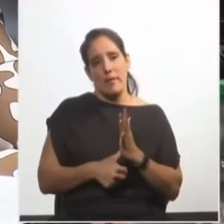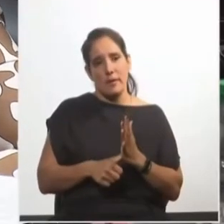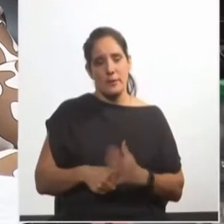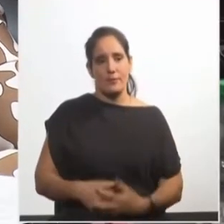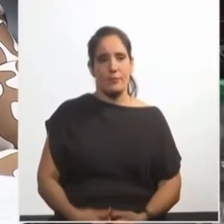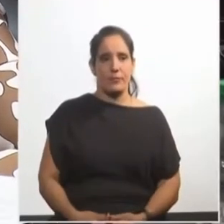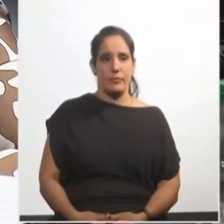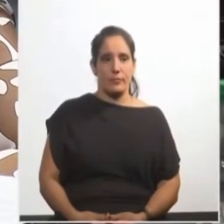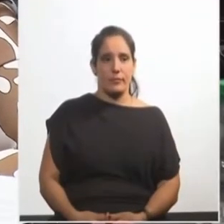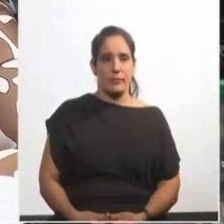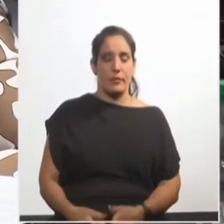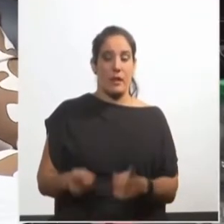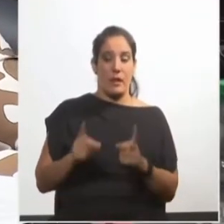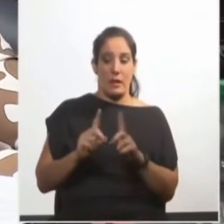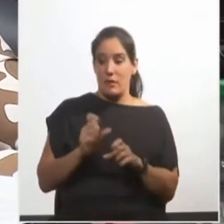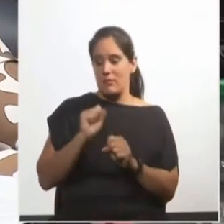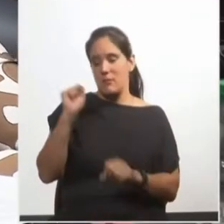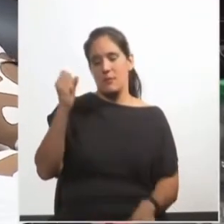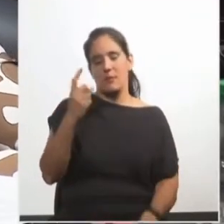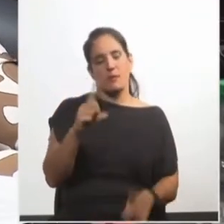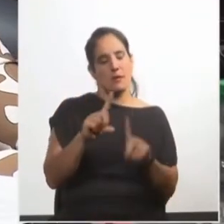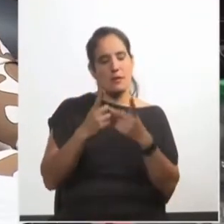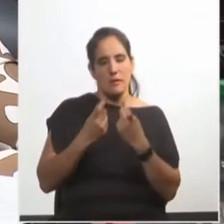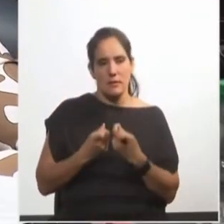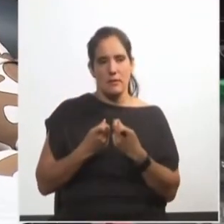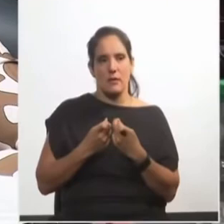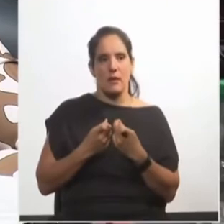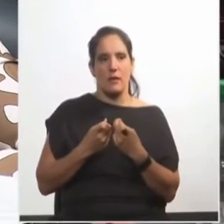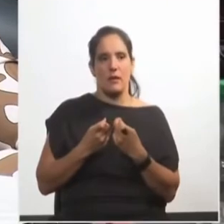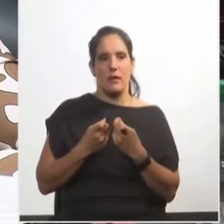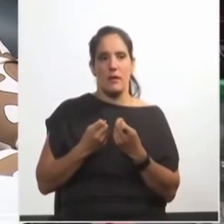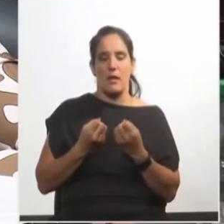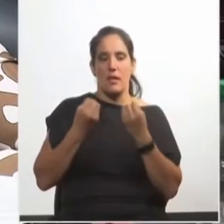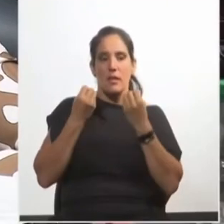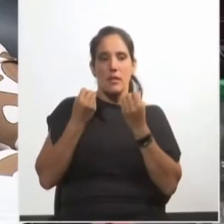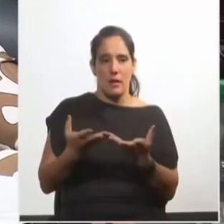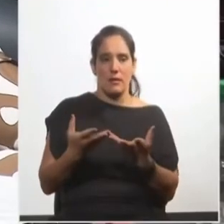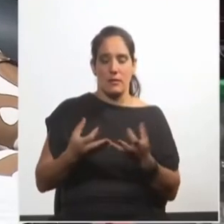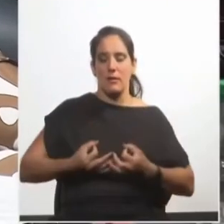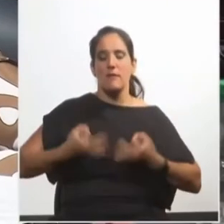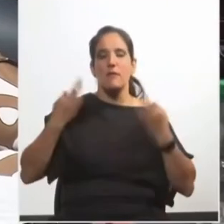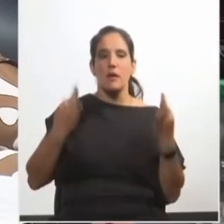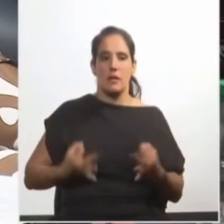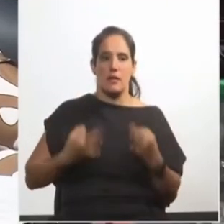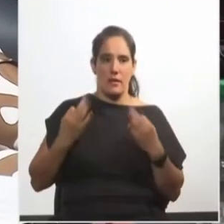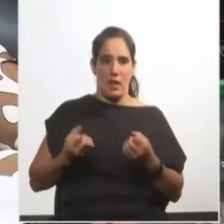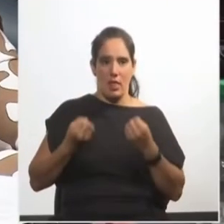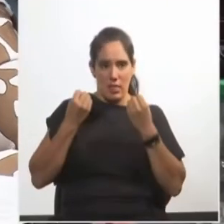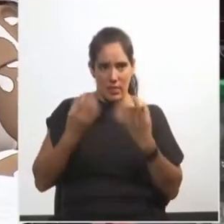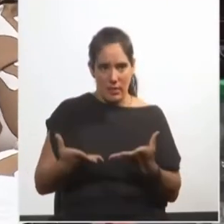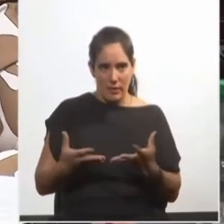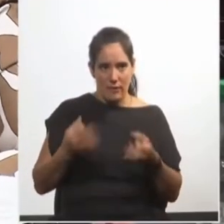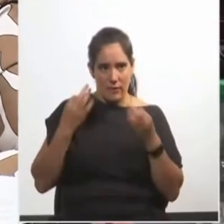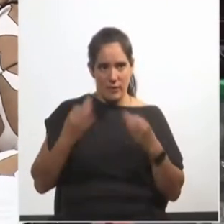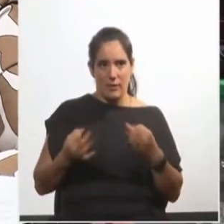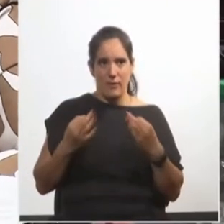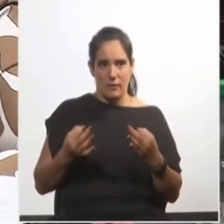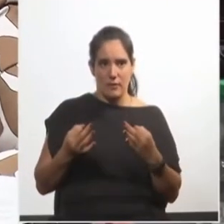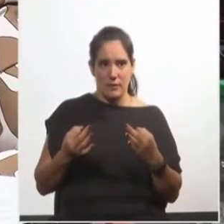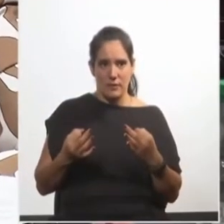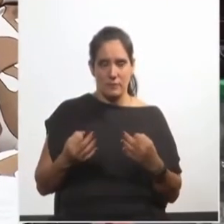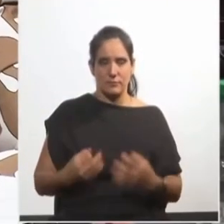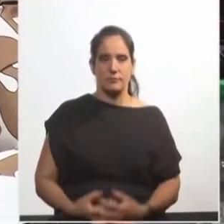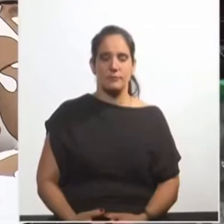es absolutamente imprescindible fortalecer en serio y de verdad el Pilar Cero no contributivo